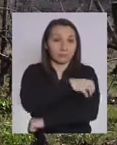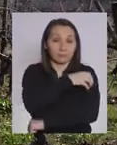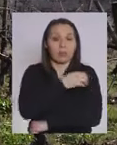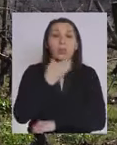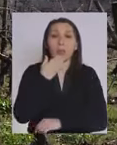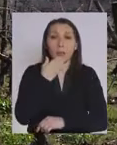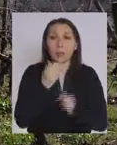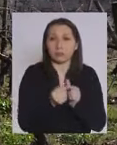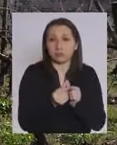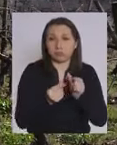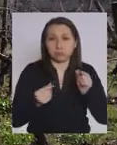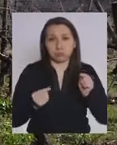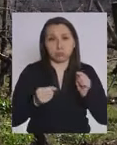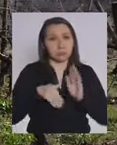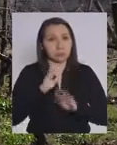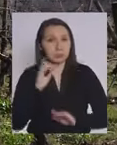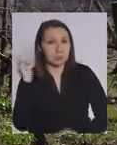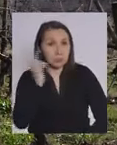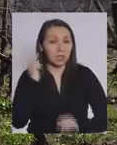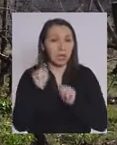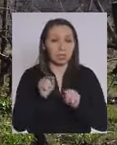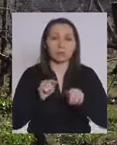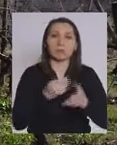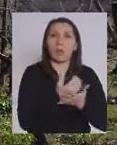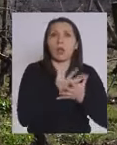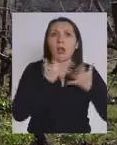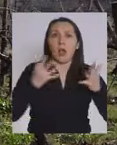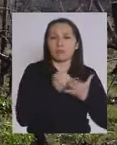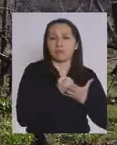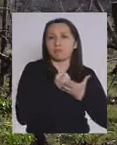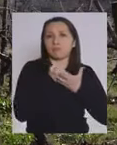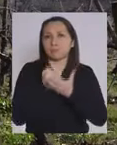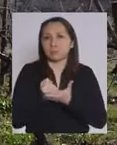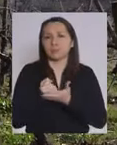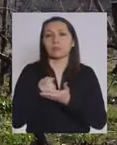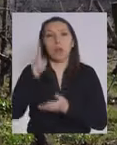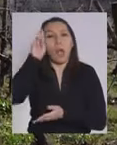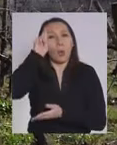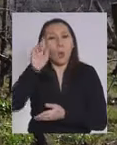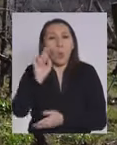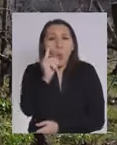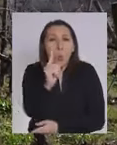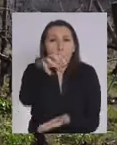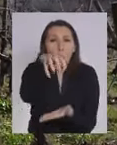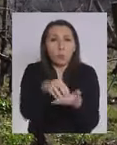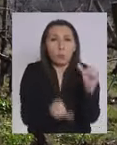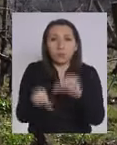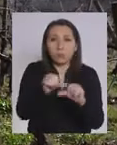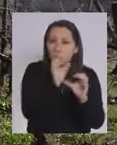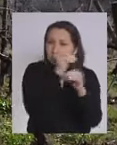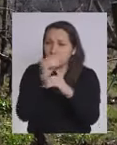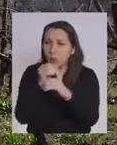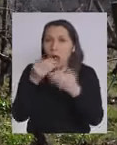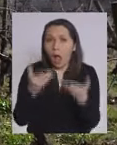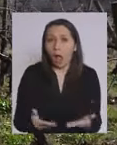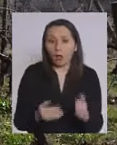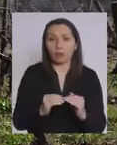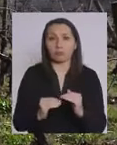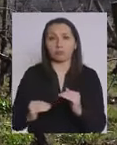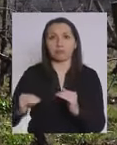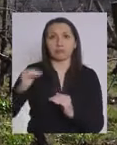nivel nacional en general han hecho un gran aporte partimos recuerden con un solo laboratorio y ahora tenemos cientos